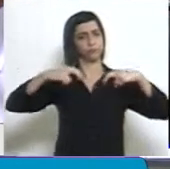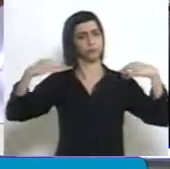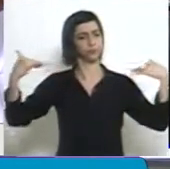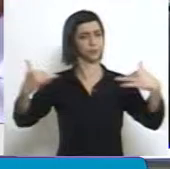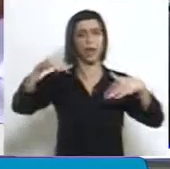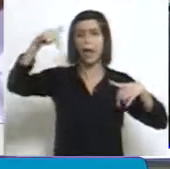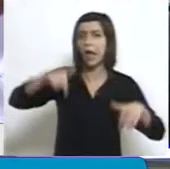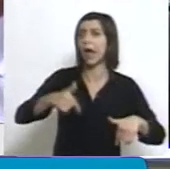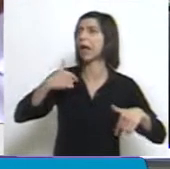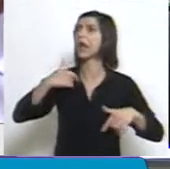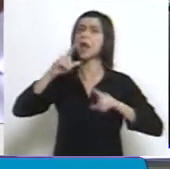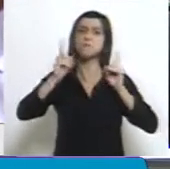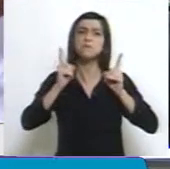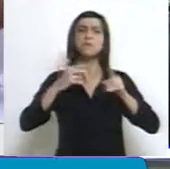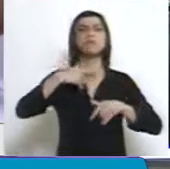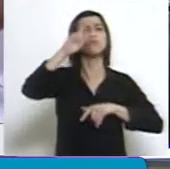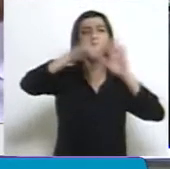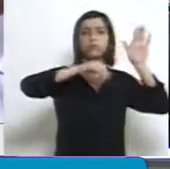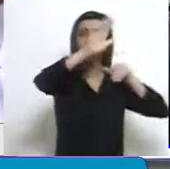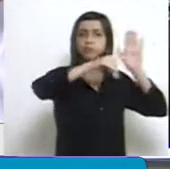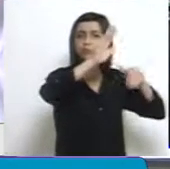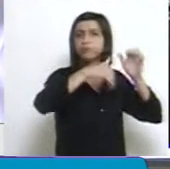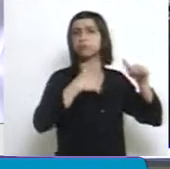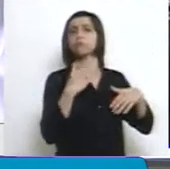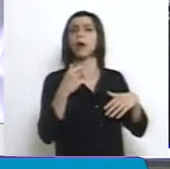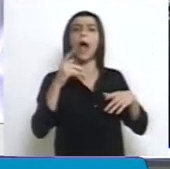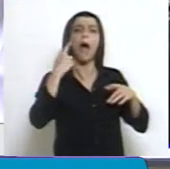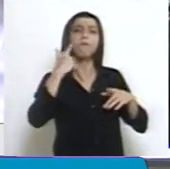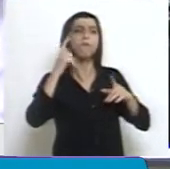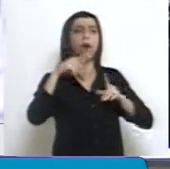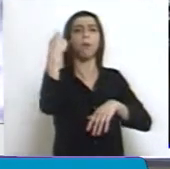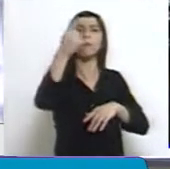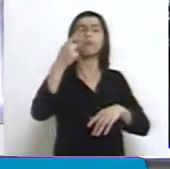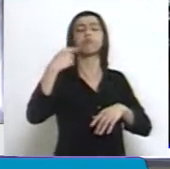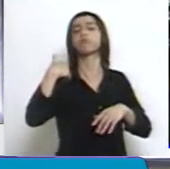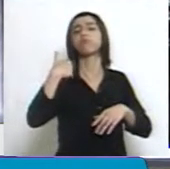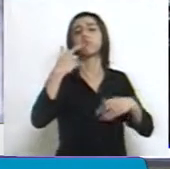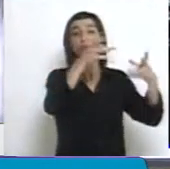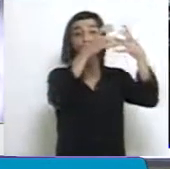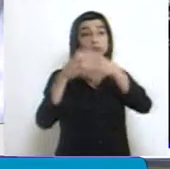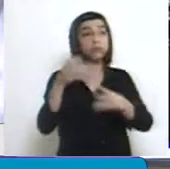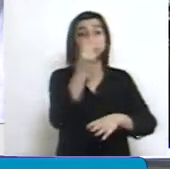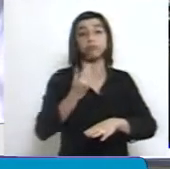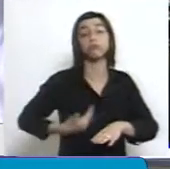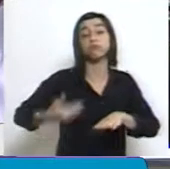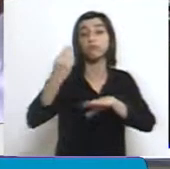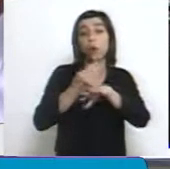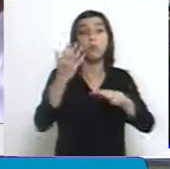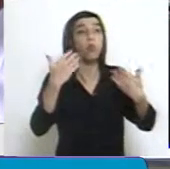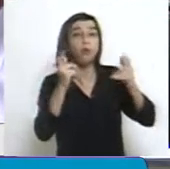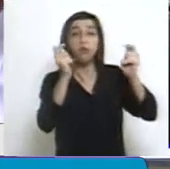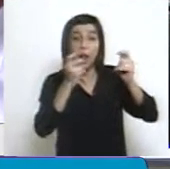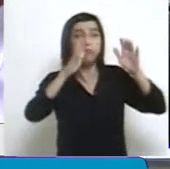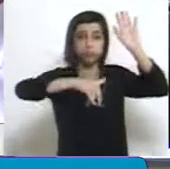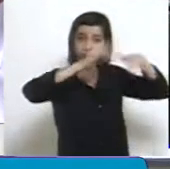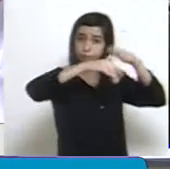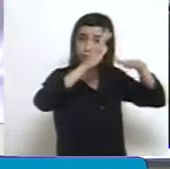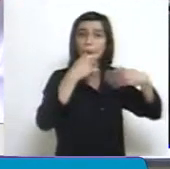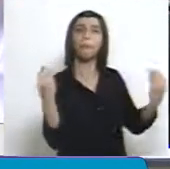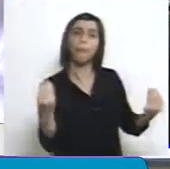las autoridades elegidas en las próximas elecciones, a fin de discutir, de analizar con